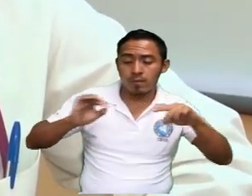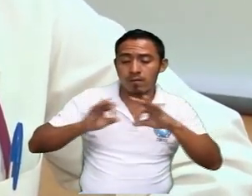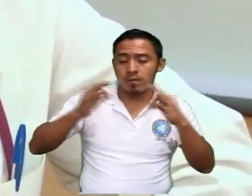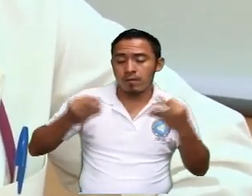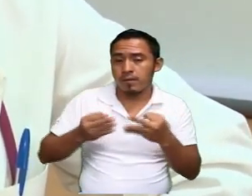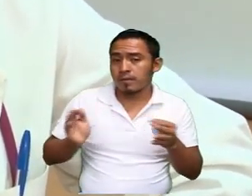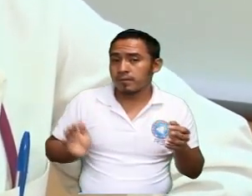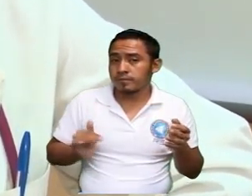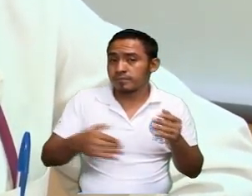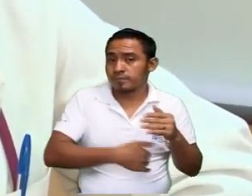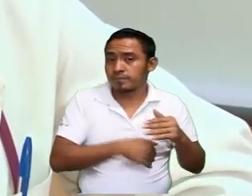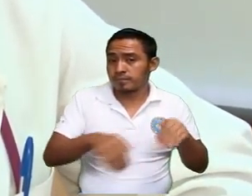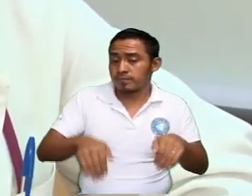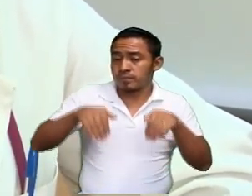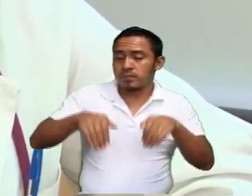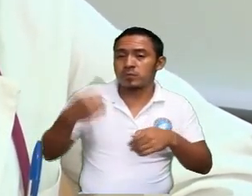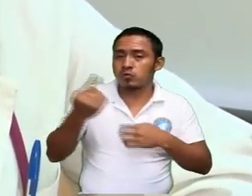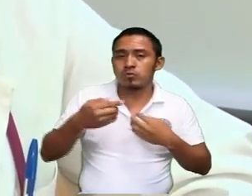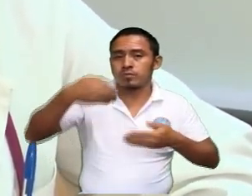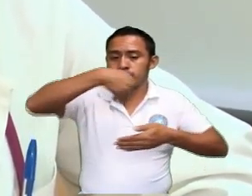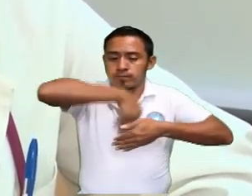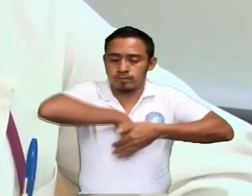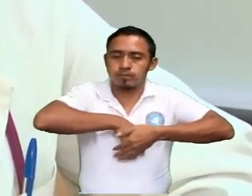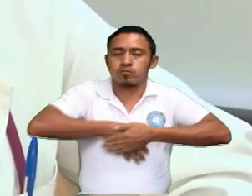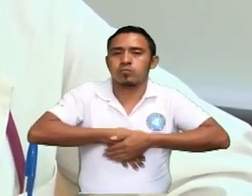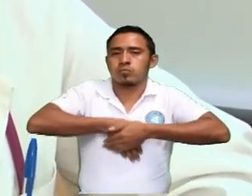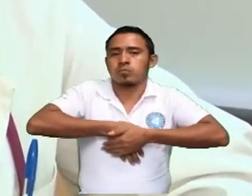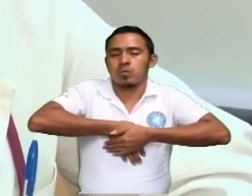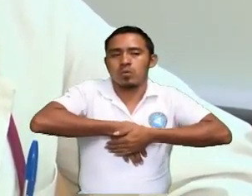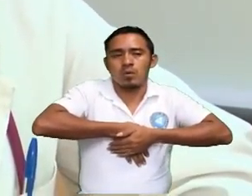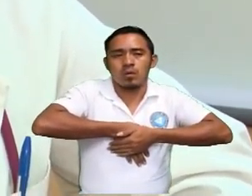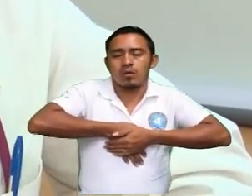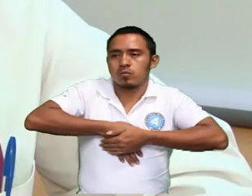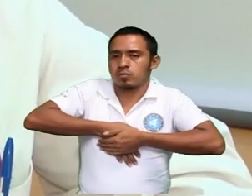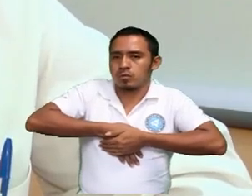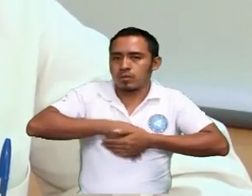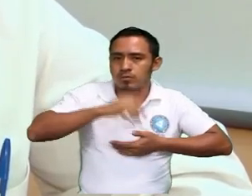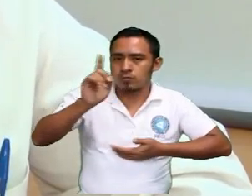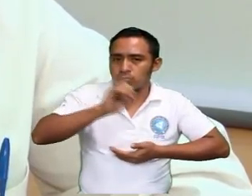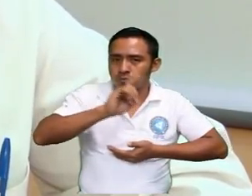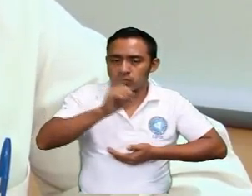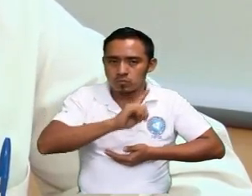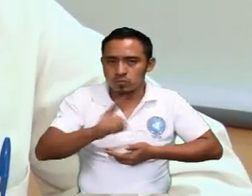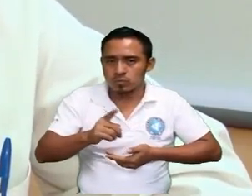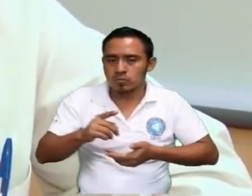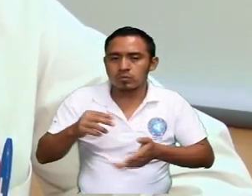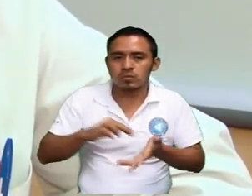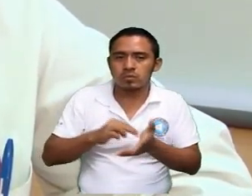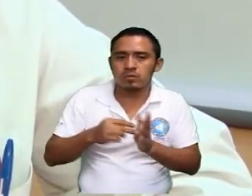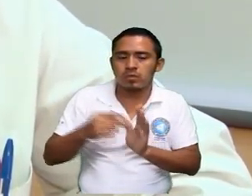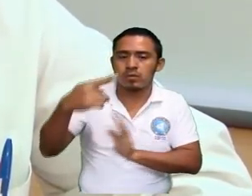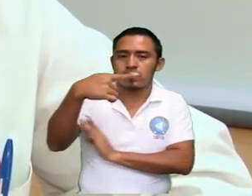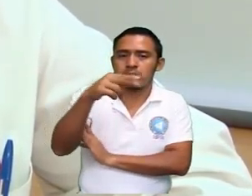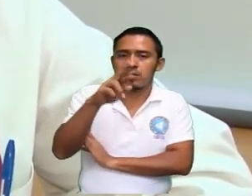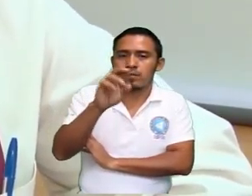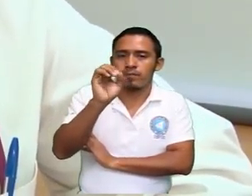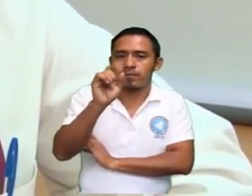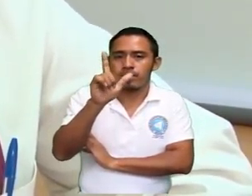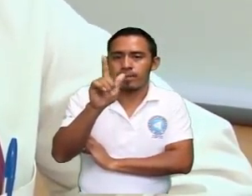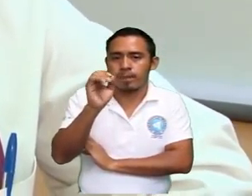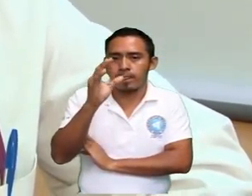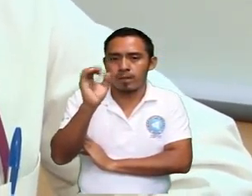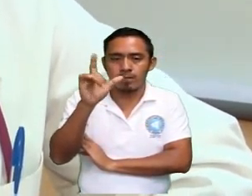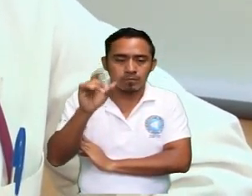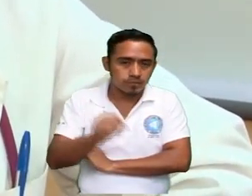es solo que lo estén cargando, que el contacto piel con piel, sino que es un protocolo ahí que esté establecido para el seguimiento de